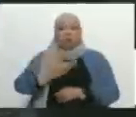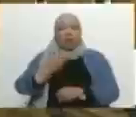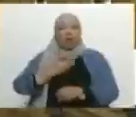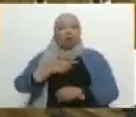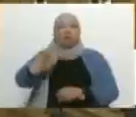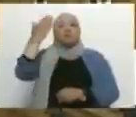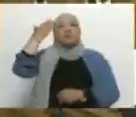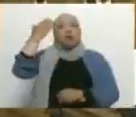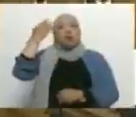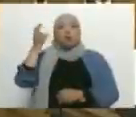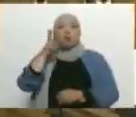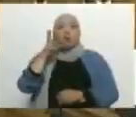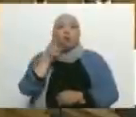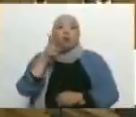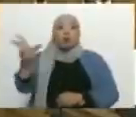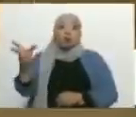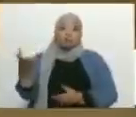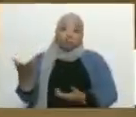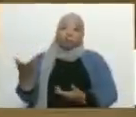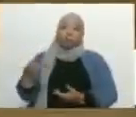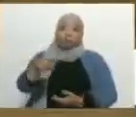¿Saben que sí es horroroso?